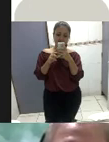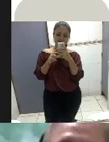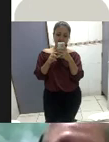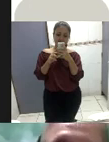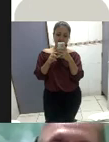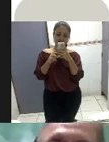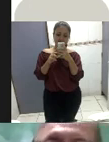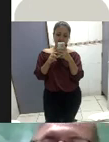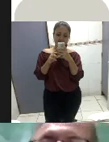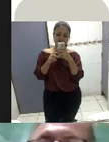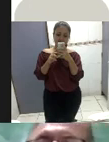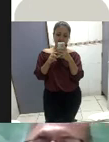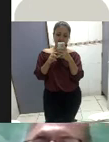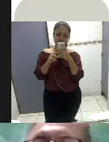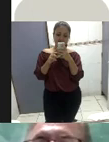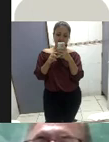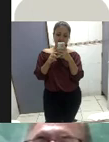Ok.